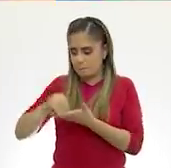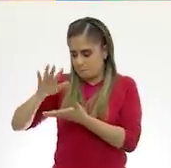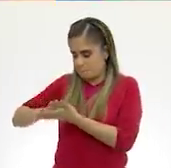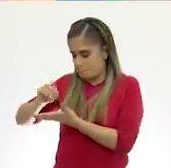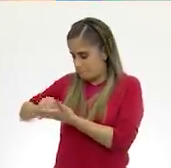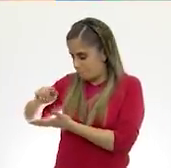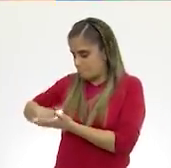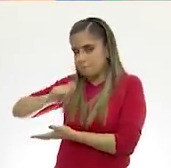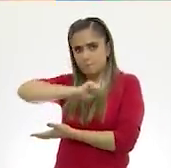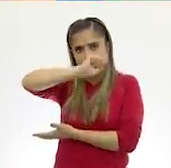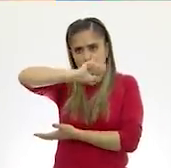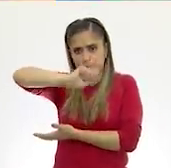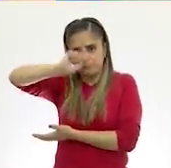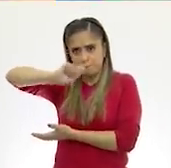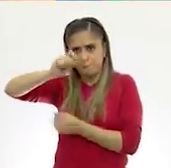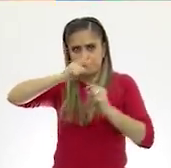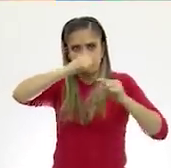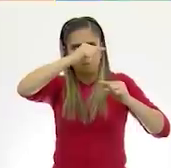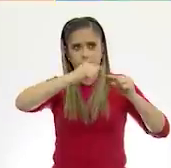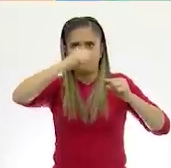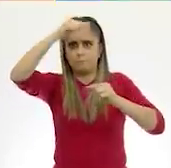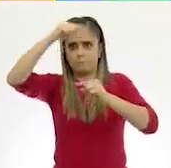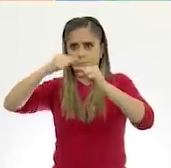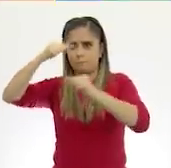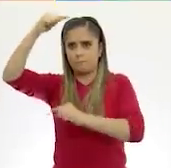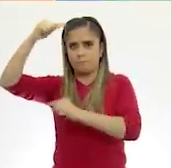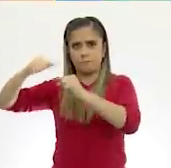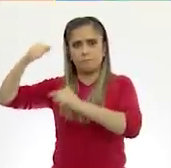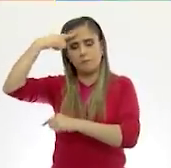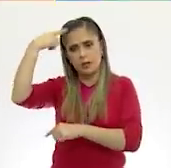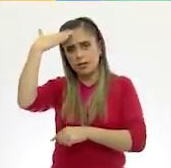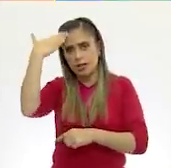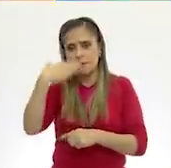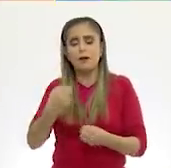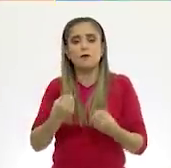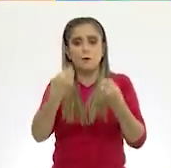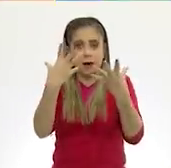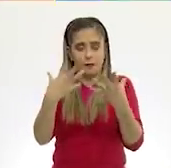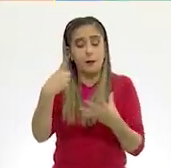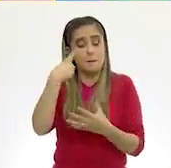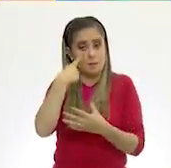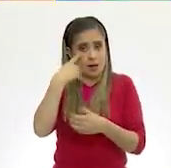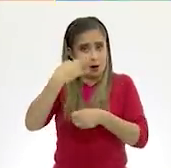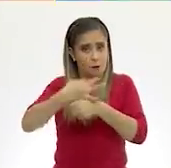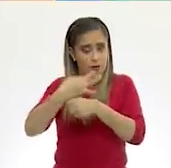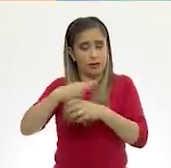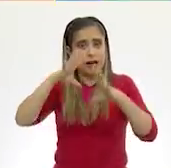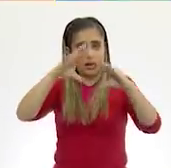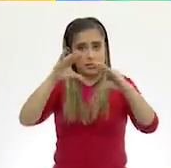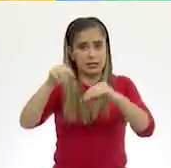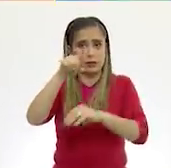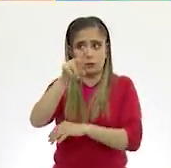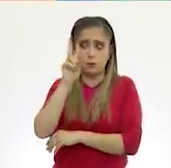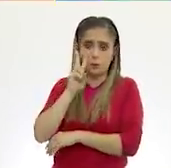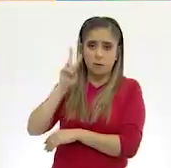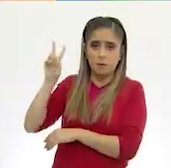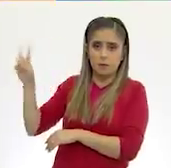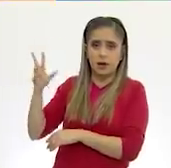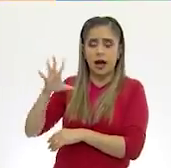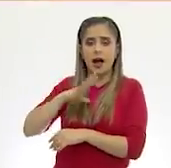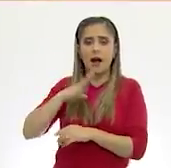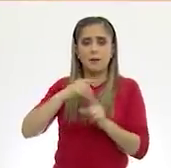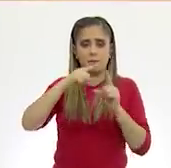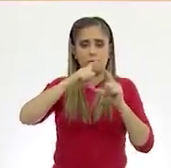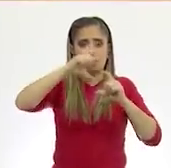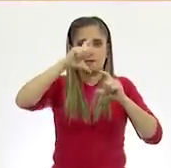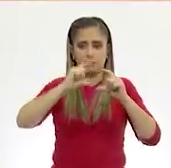obtenido. Para conocer más al respecto, los invito a interpretar las siguientes 2 gráficas.